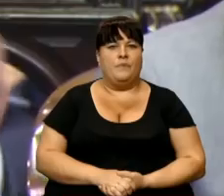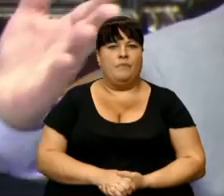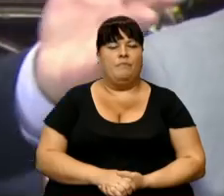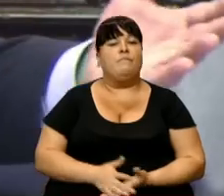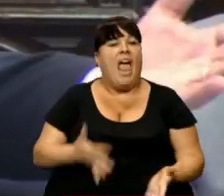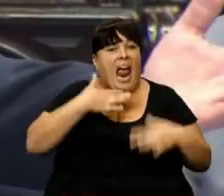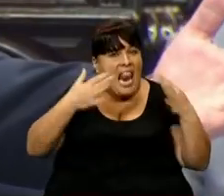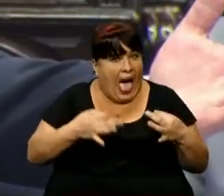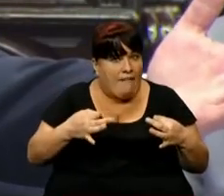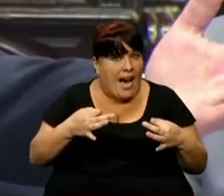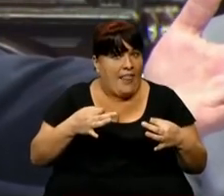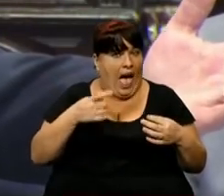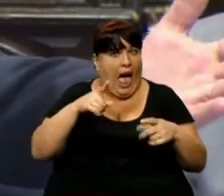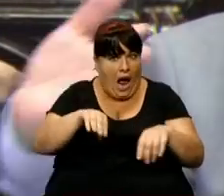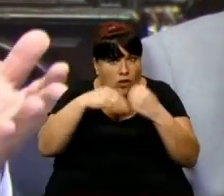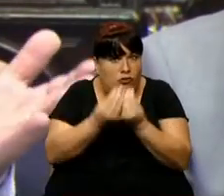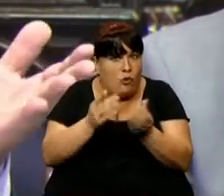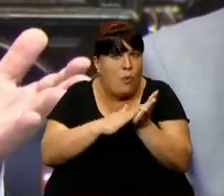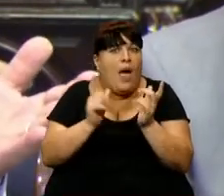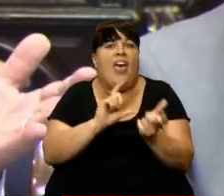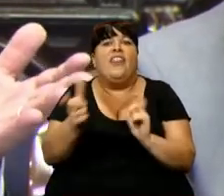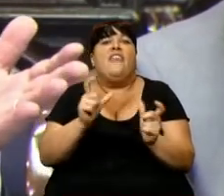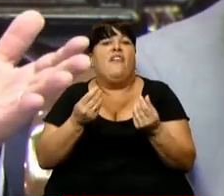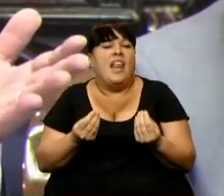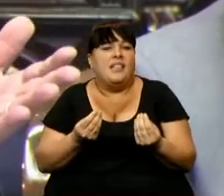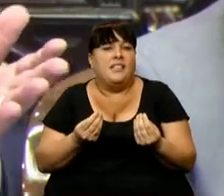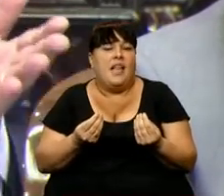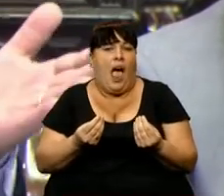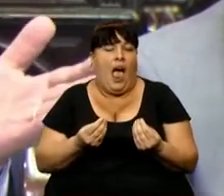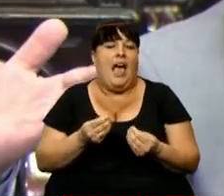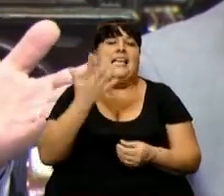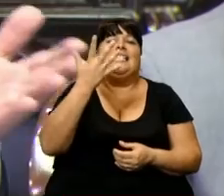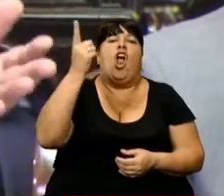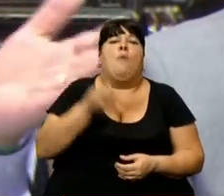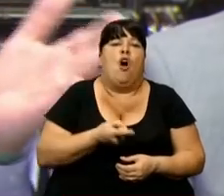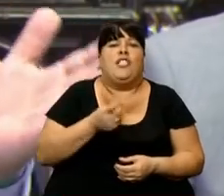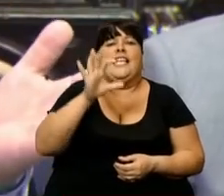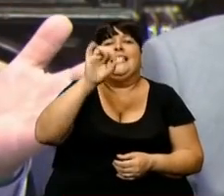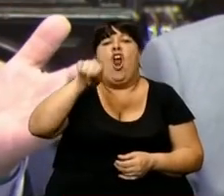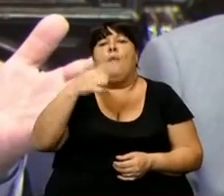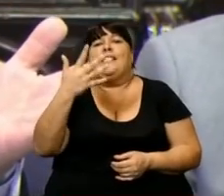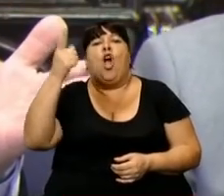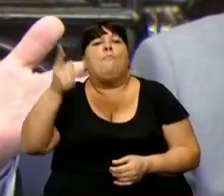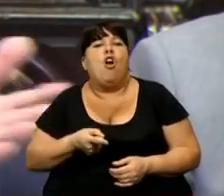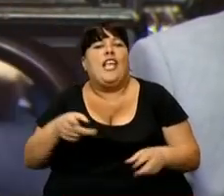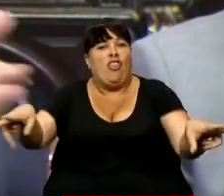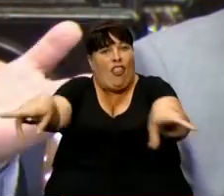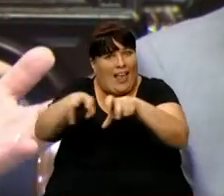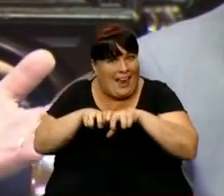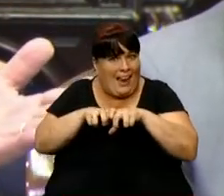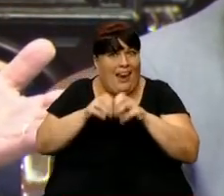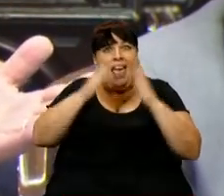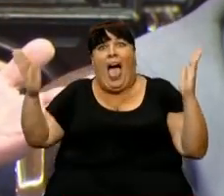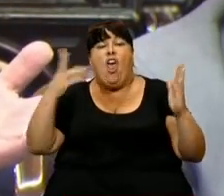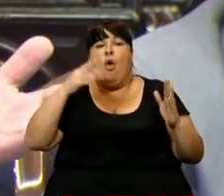Y la verdad son los números. La diferencia son el 5%, el 0,5% del PBI